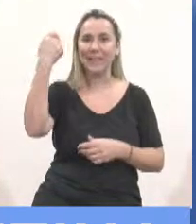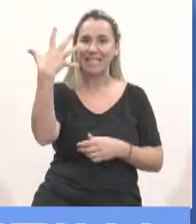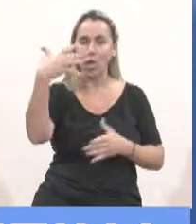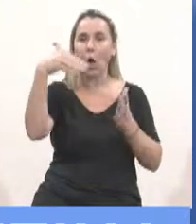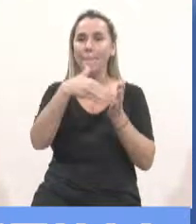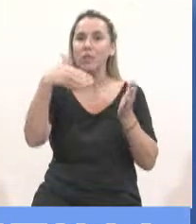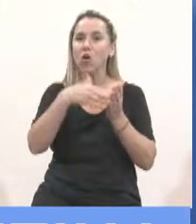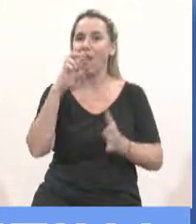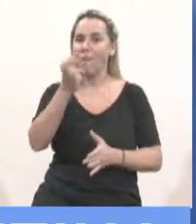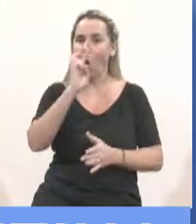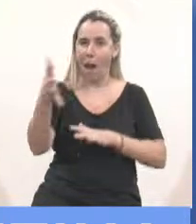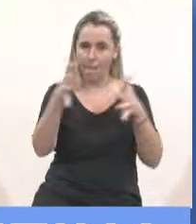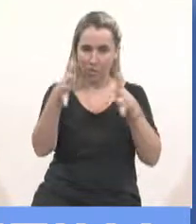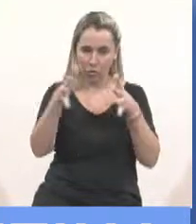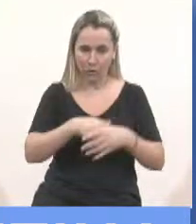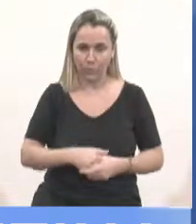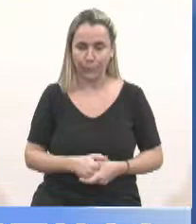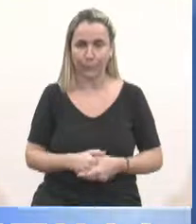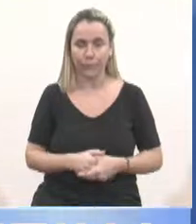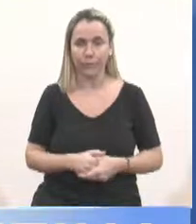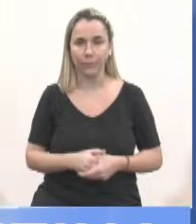65.925 millones de dólares aproximadamente.